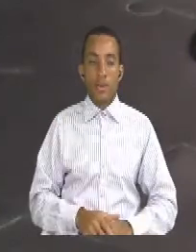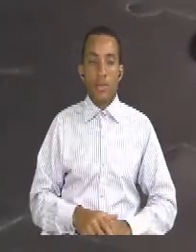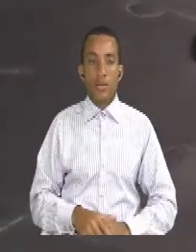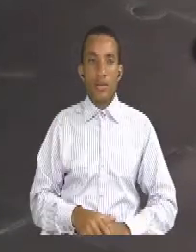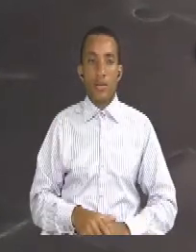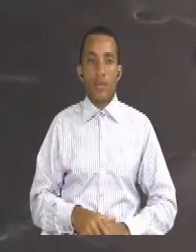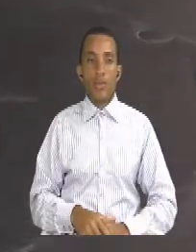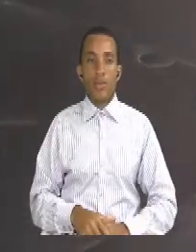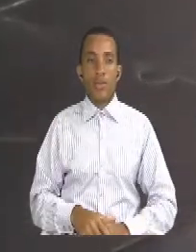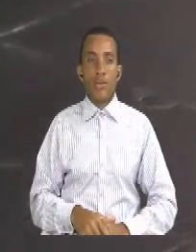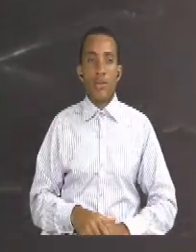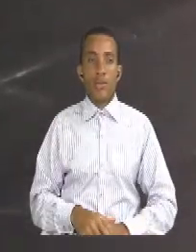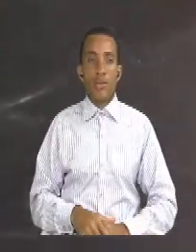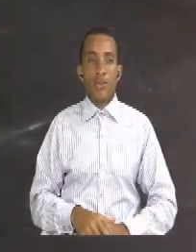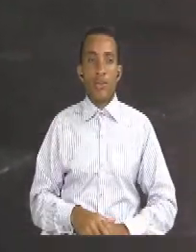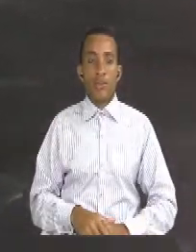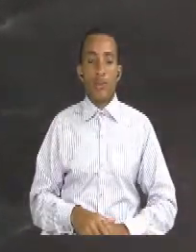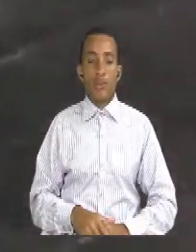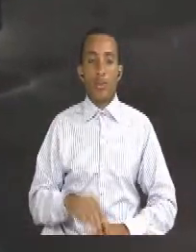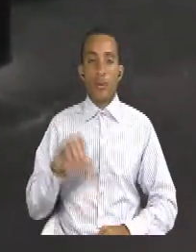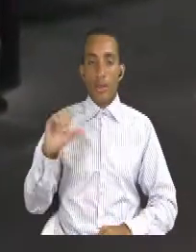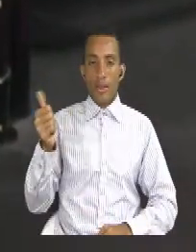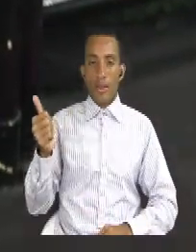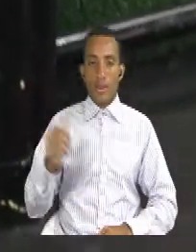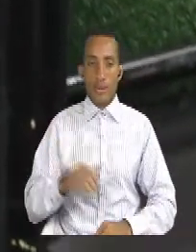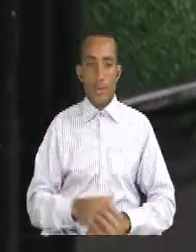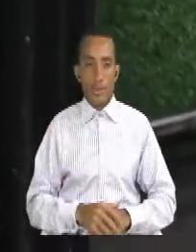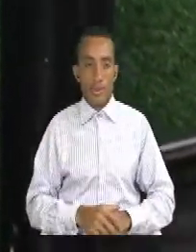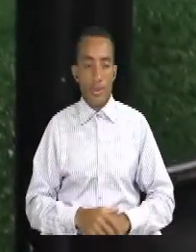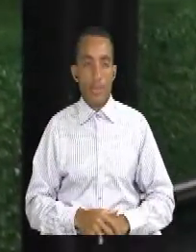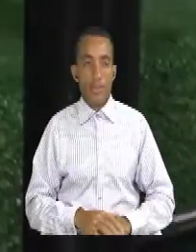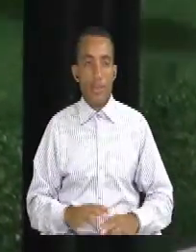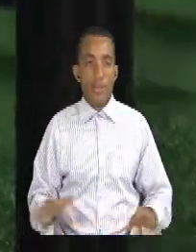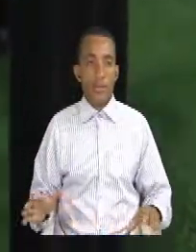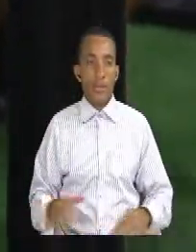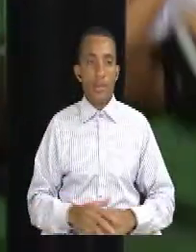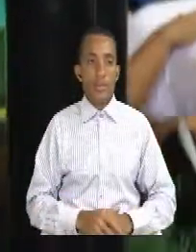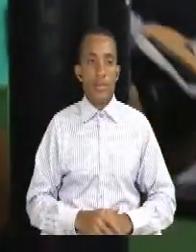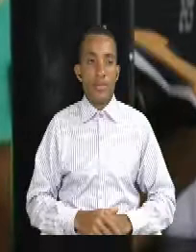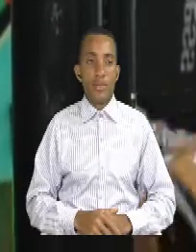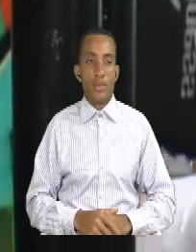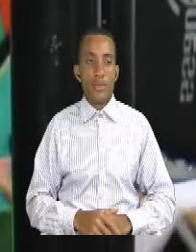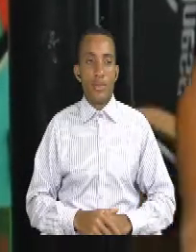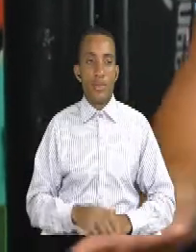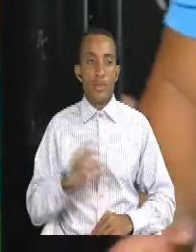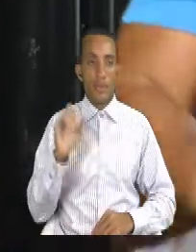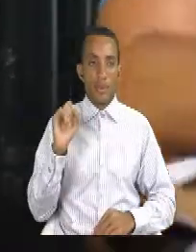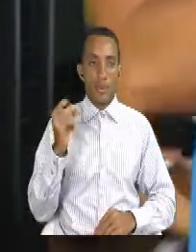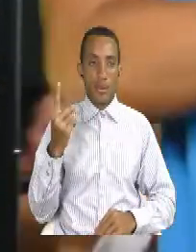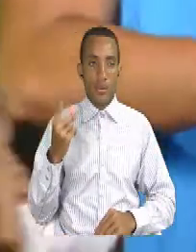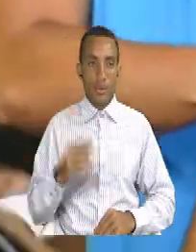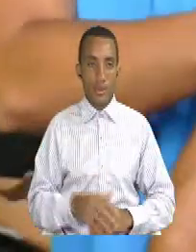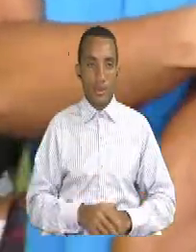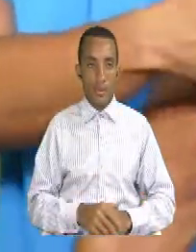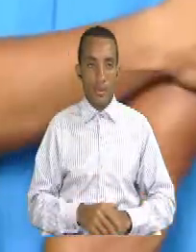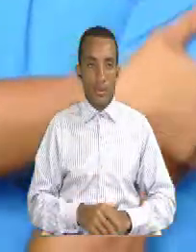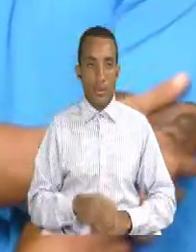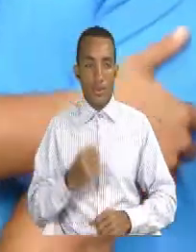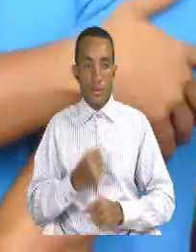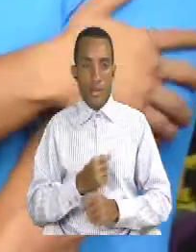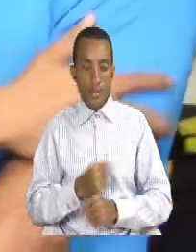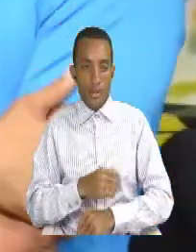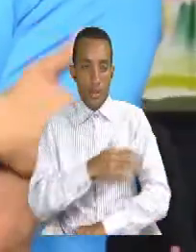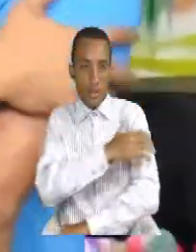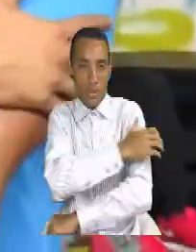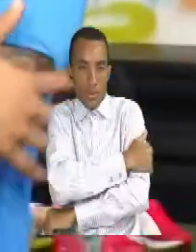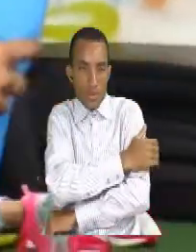9 y 10. Muy bien, y ahí está nuestro primer ejercicio, que es un trabajo de tríceps, que es